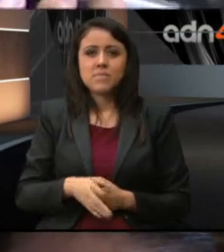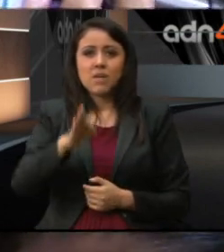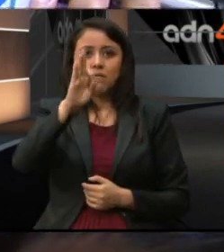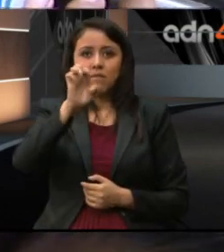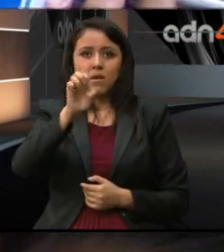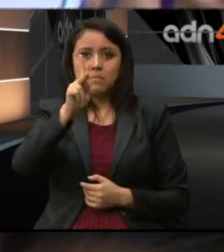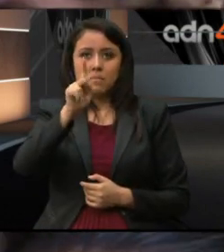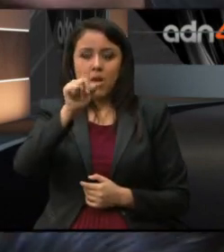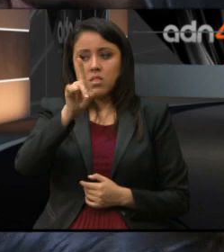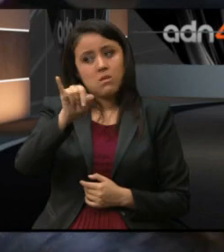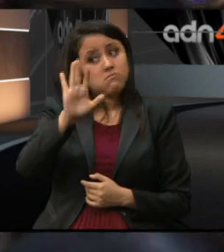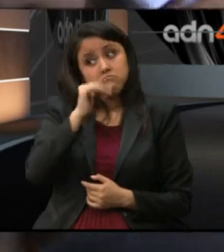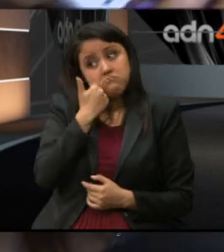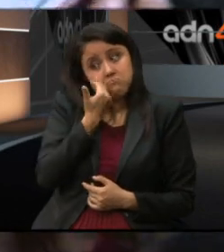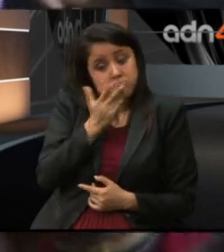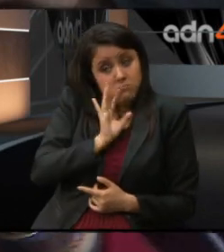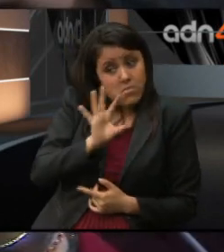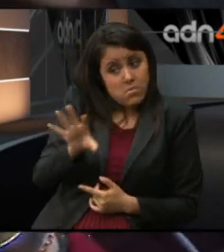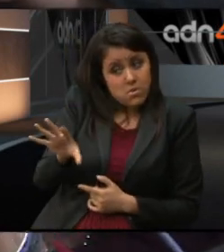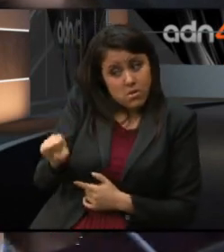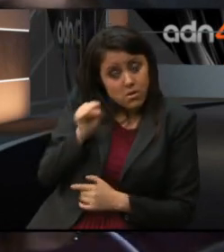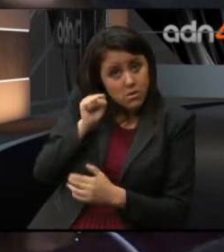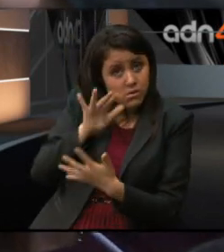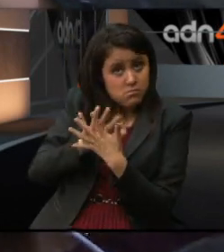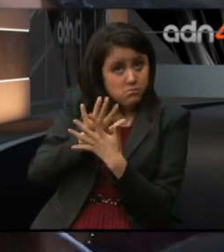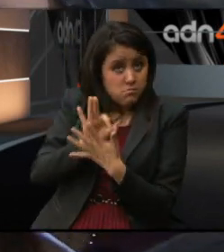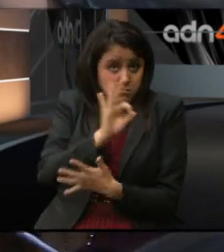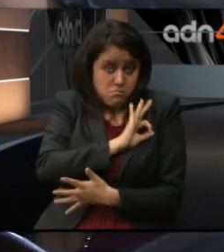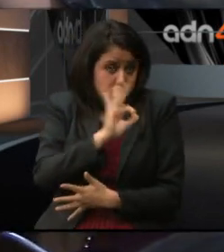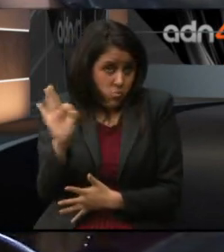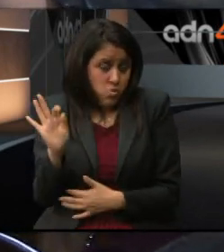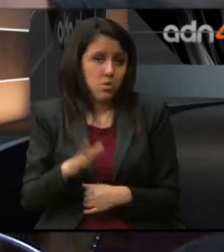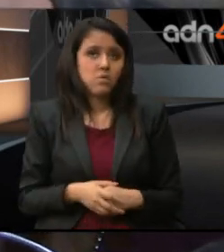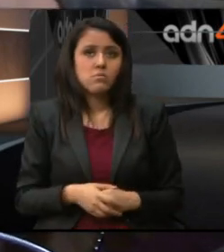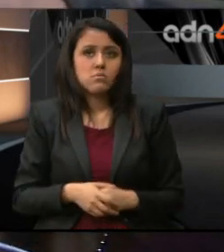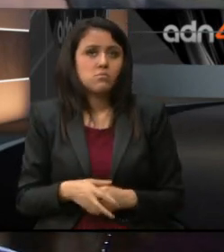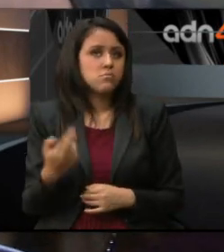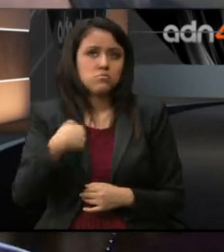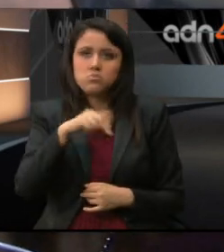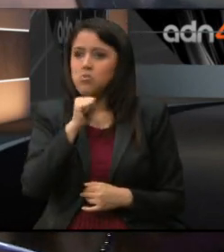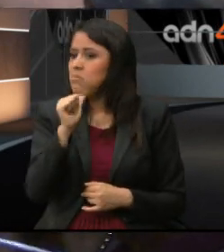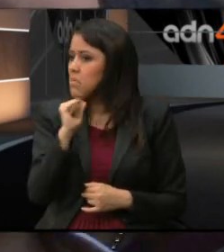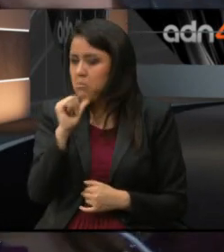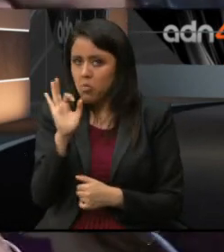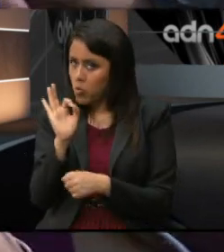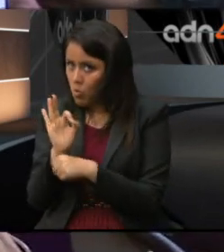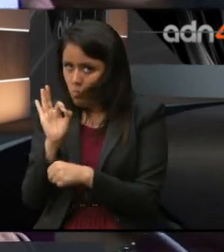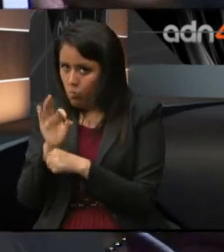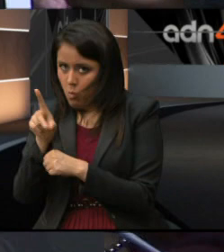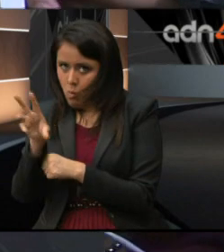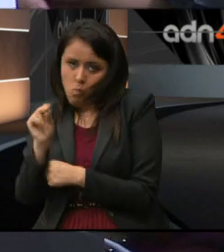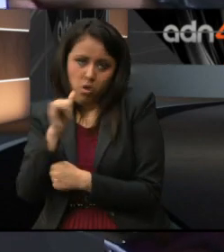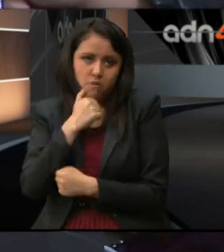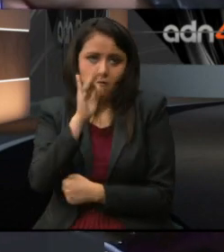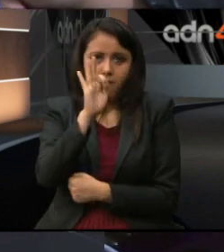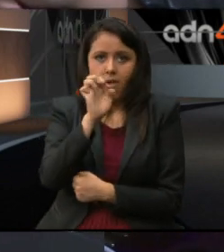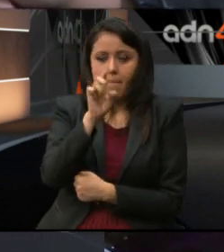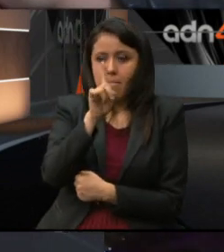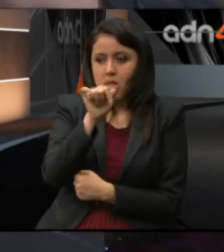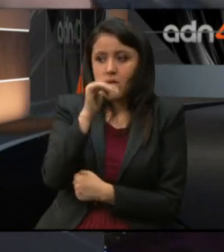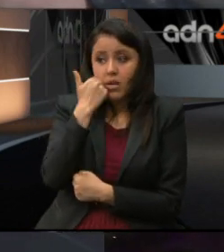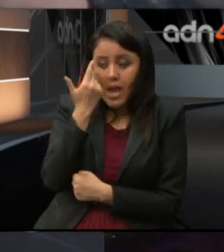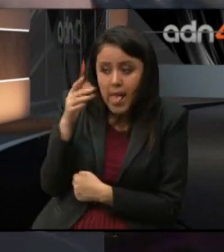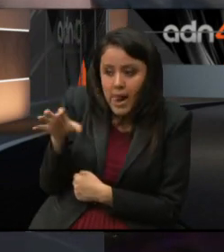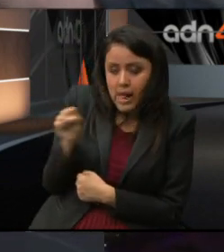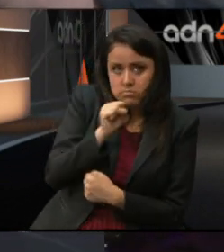a Eva Cadena, con esta resolución del Congreso local queda retirada, no tiene protección y la FEPADE la puede detener, y por supuesto que es un